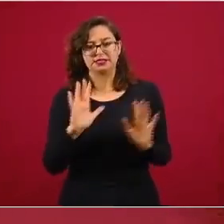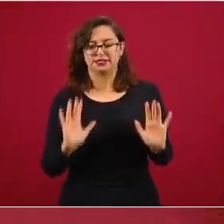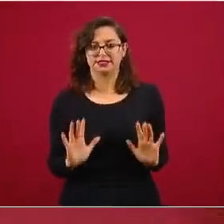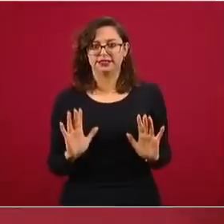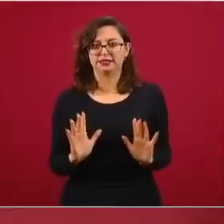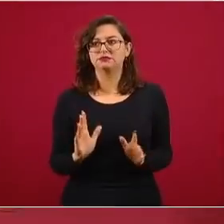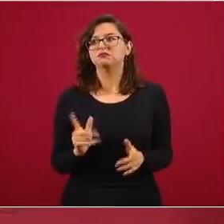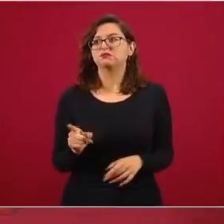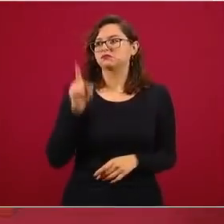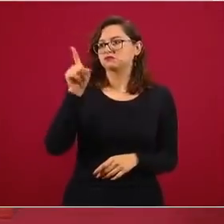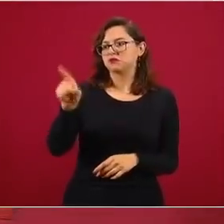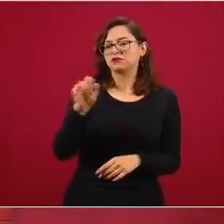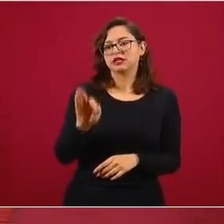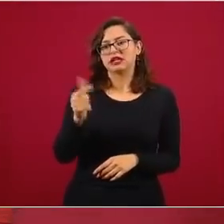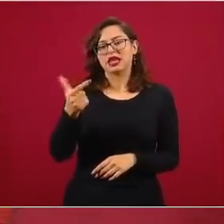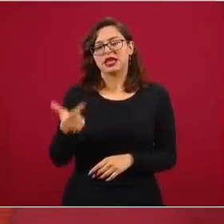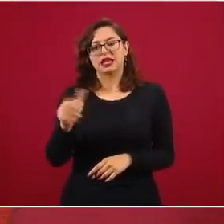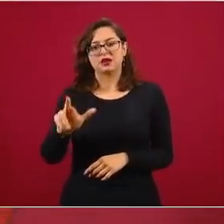confianza al fiscal